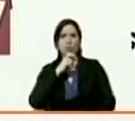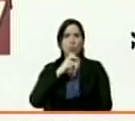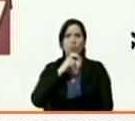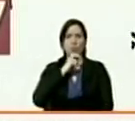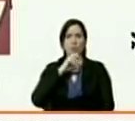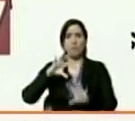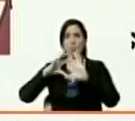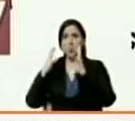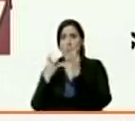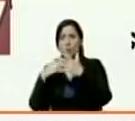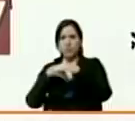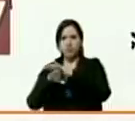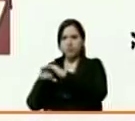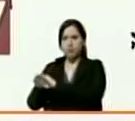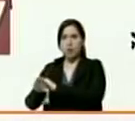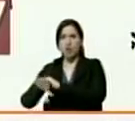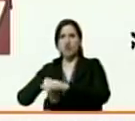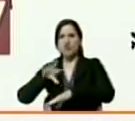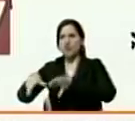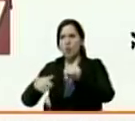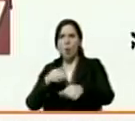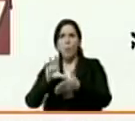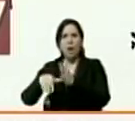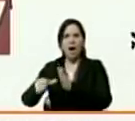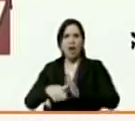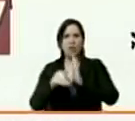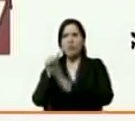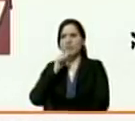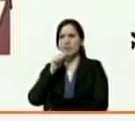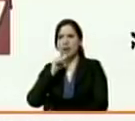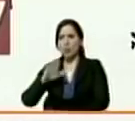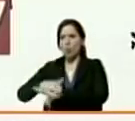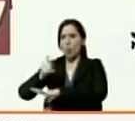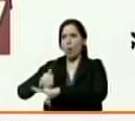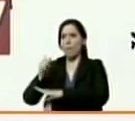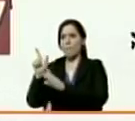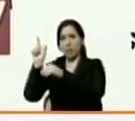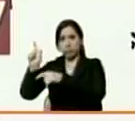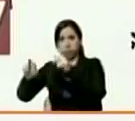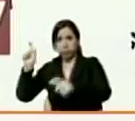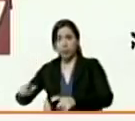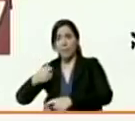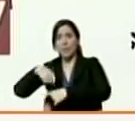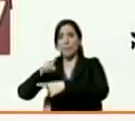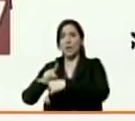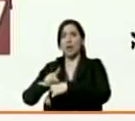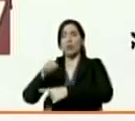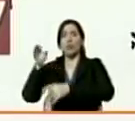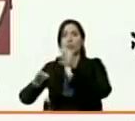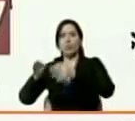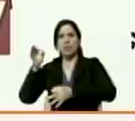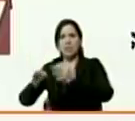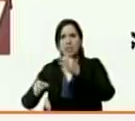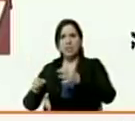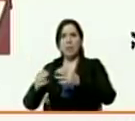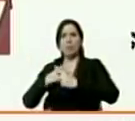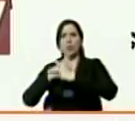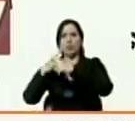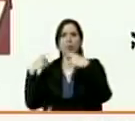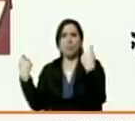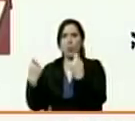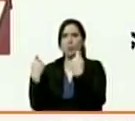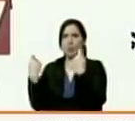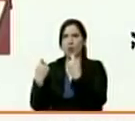robado ellos. Primero Justicia, Voluntad Popular, los ADECOS, Un Nuevo Tiempo, todos por igual,